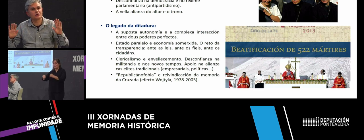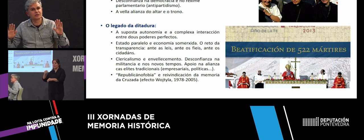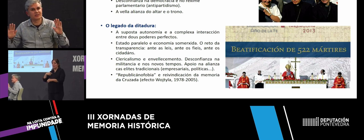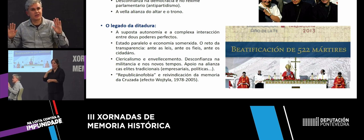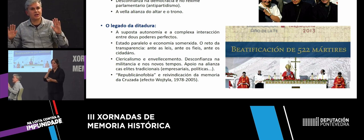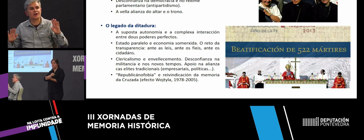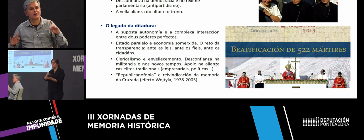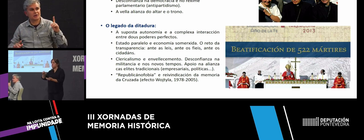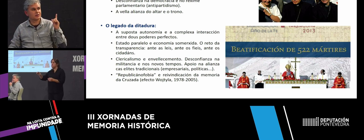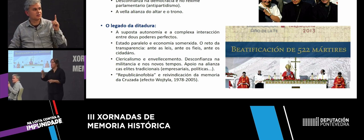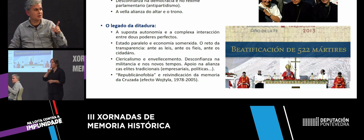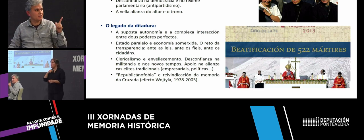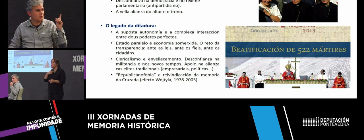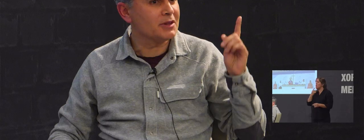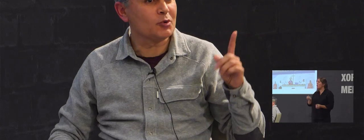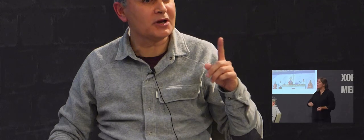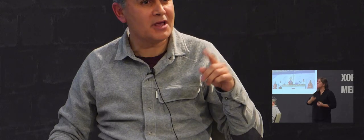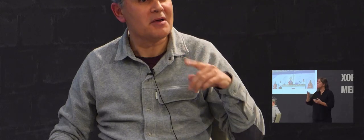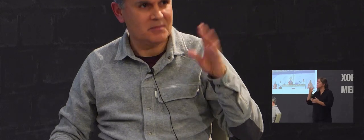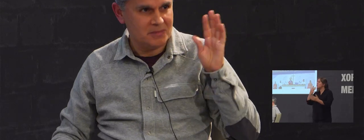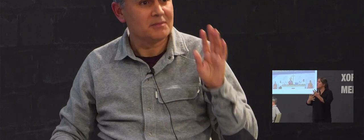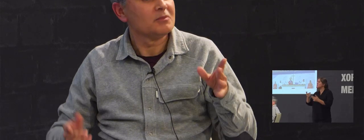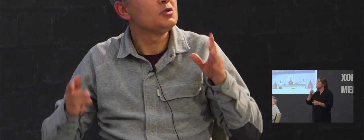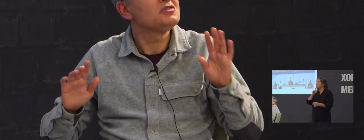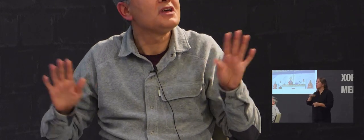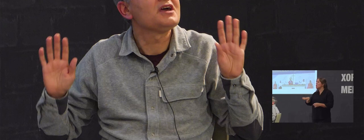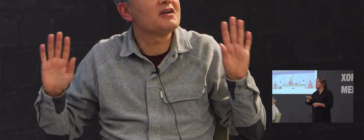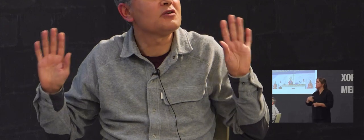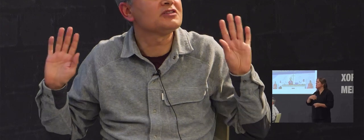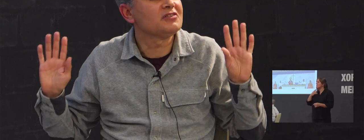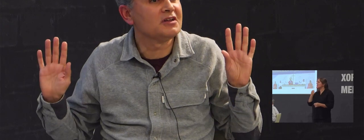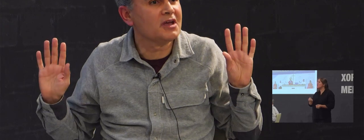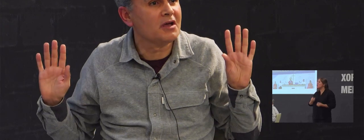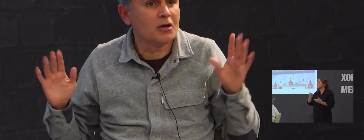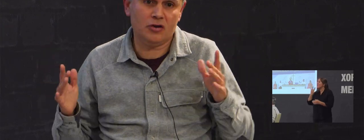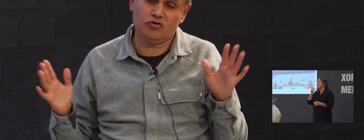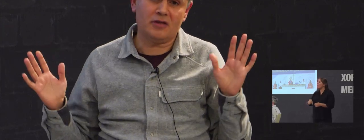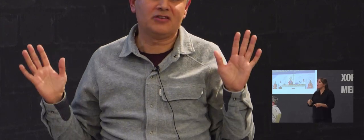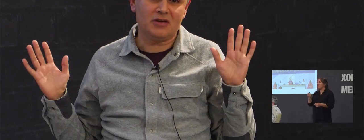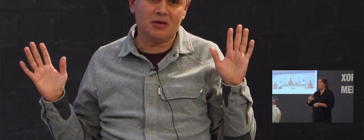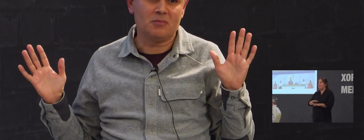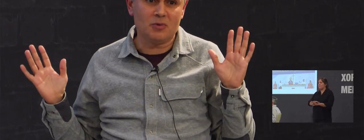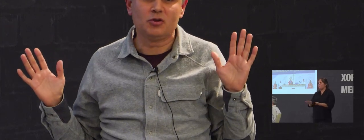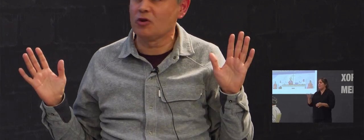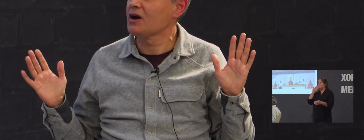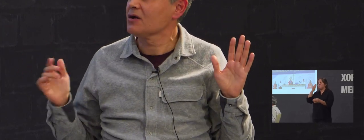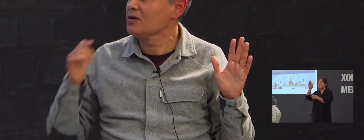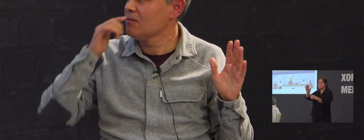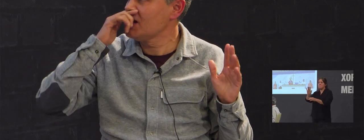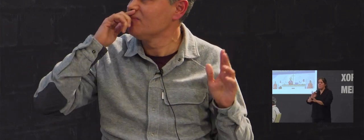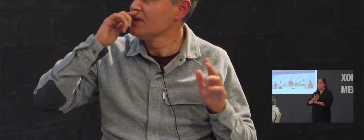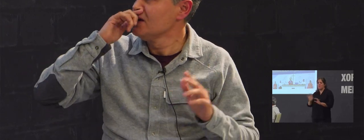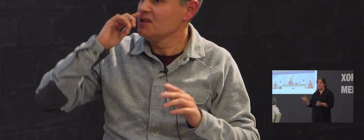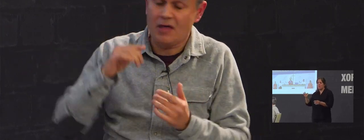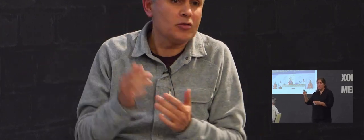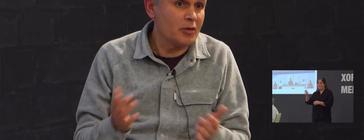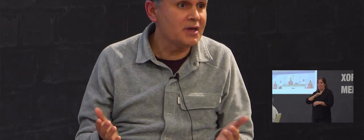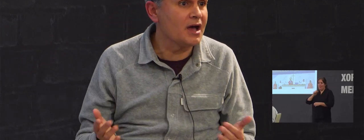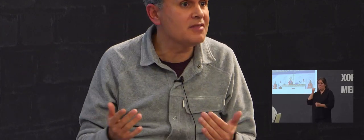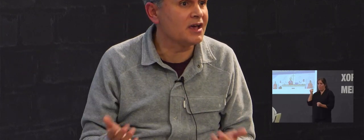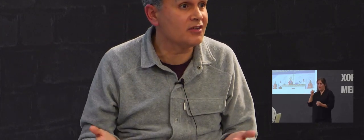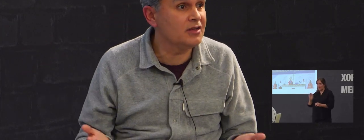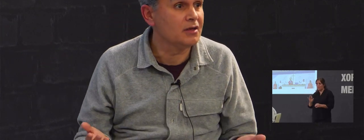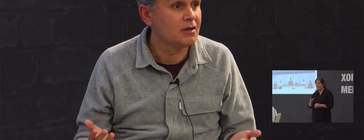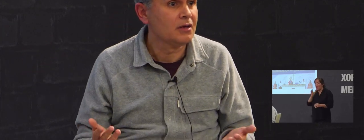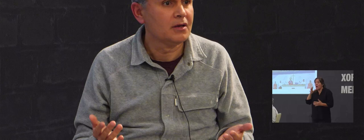Non ten que darlle contas a ninguén. Antes, cando falaban da monarquía, non ten que dar contas a ninguén. Isto dache moito poder.